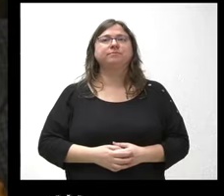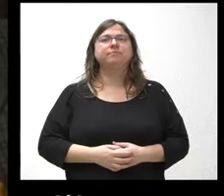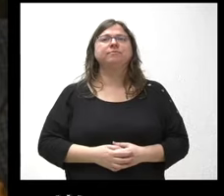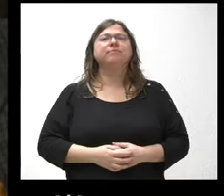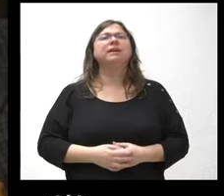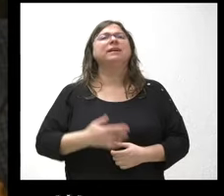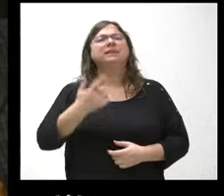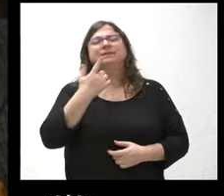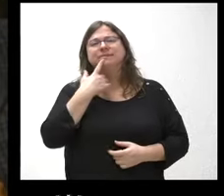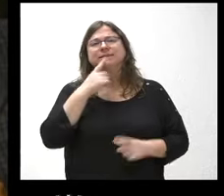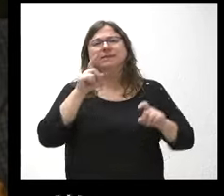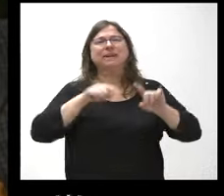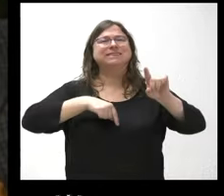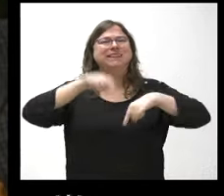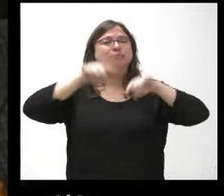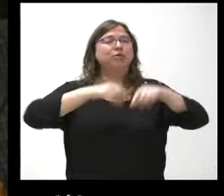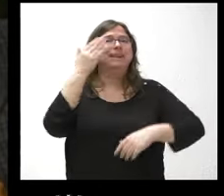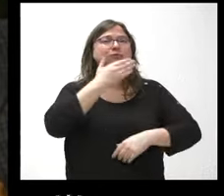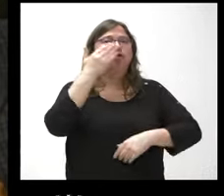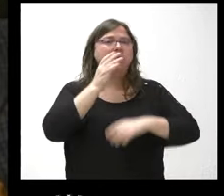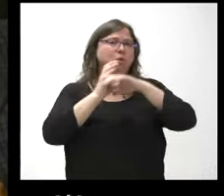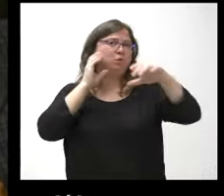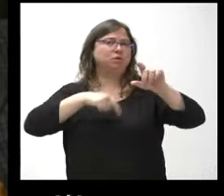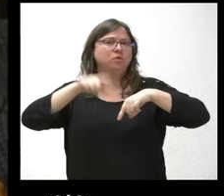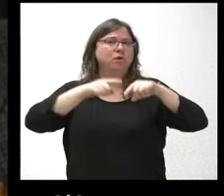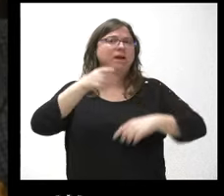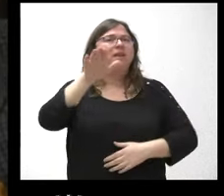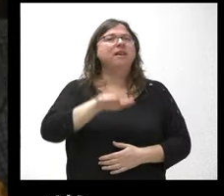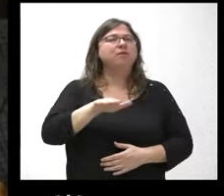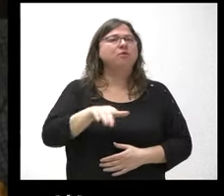de transporte escolar al niño de